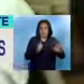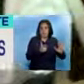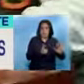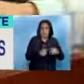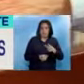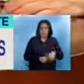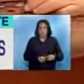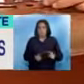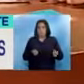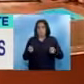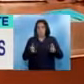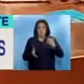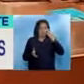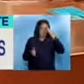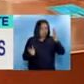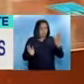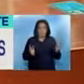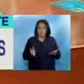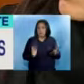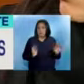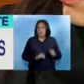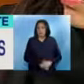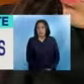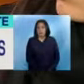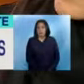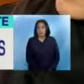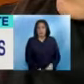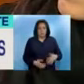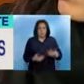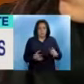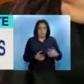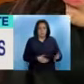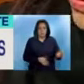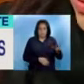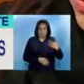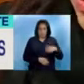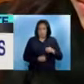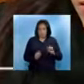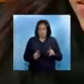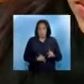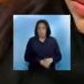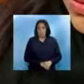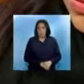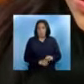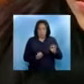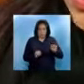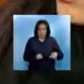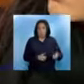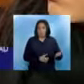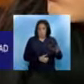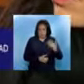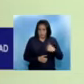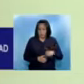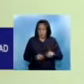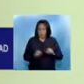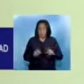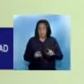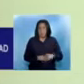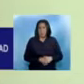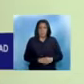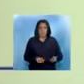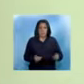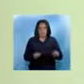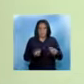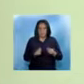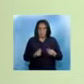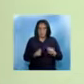decían desconocer su ilegal procedencia. Ya lo vamos a citar en su oportunidad. Lo vamos a citar en su oportunidad. No brindan